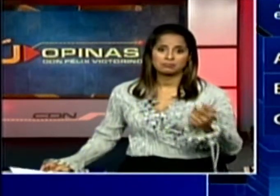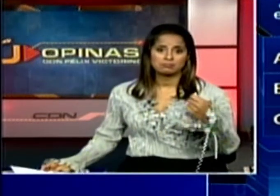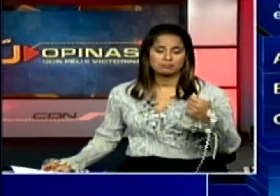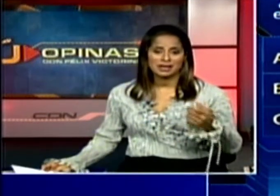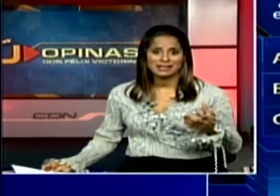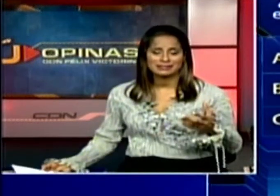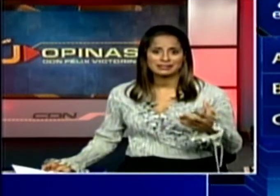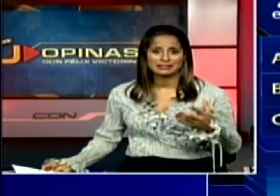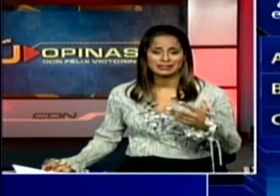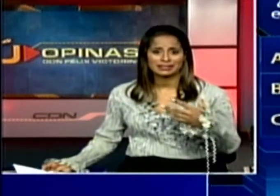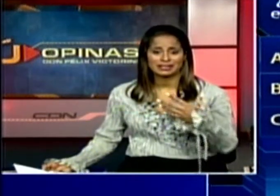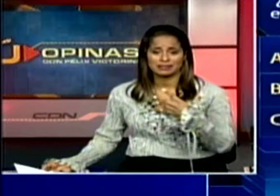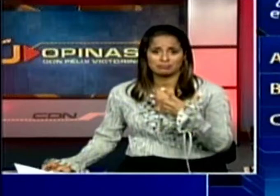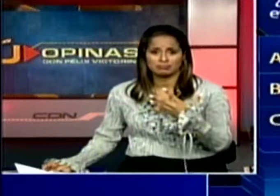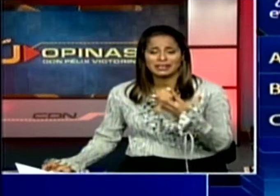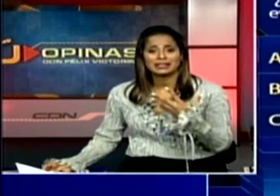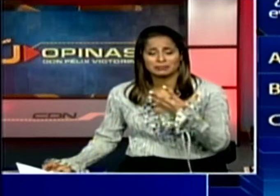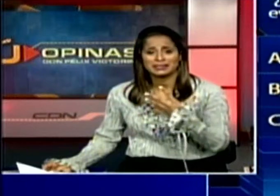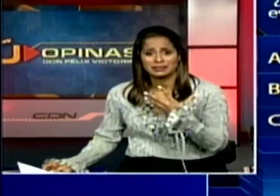manera